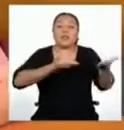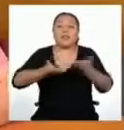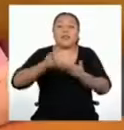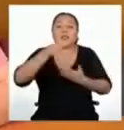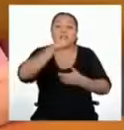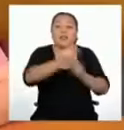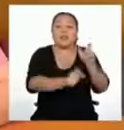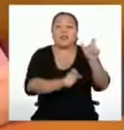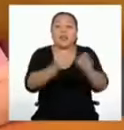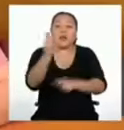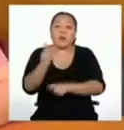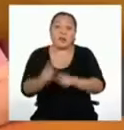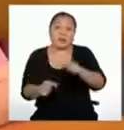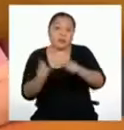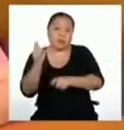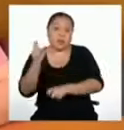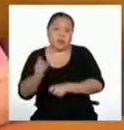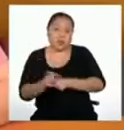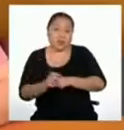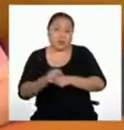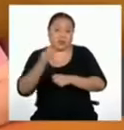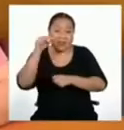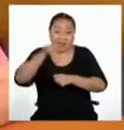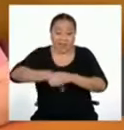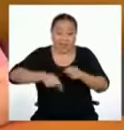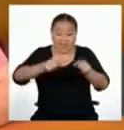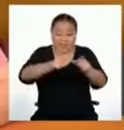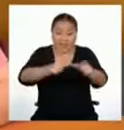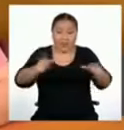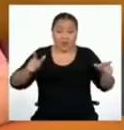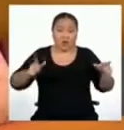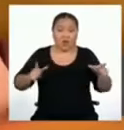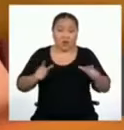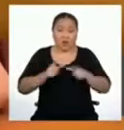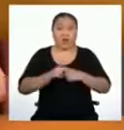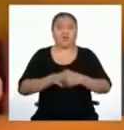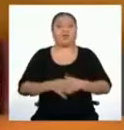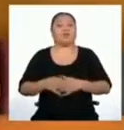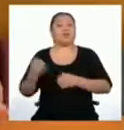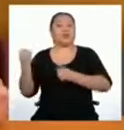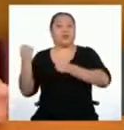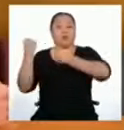común. Correcto. Se